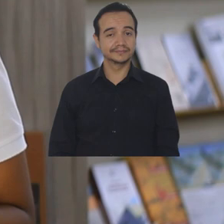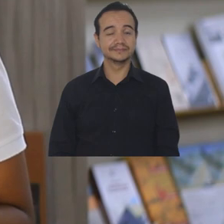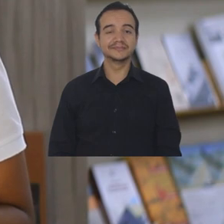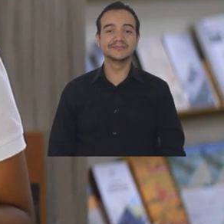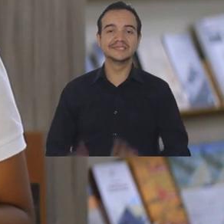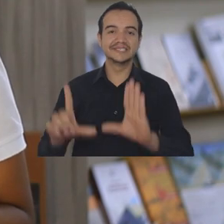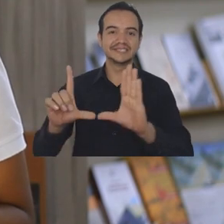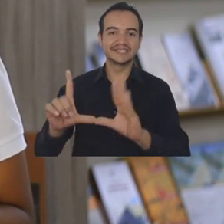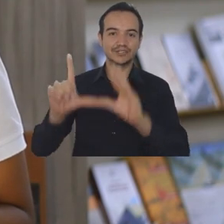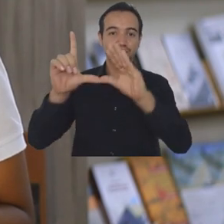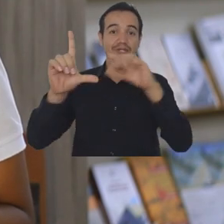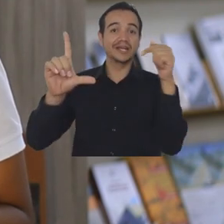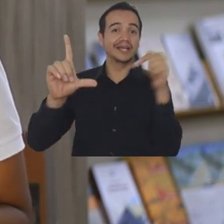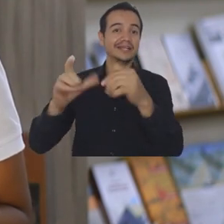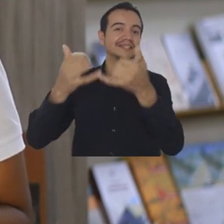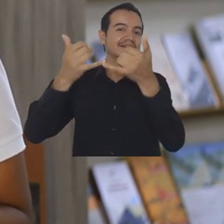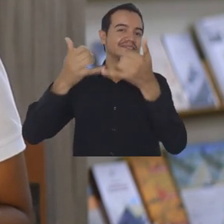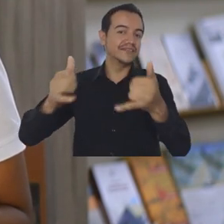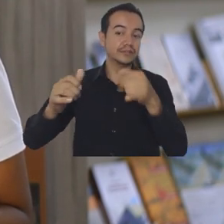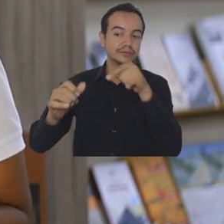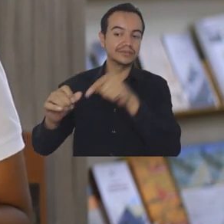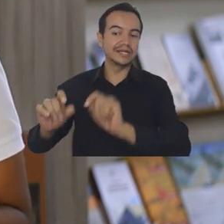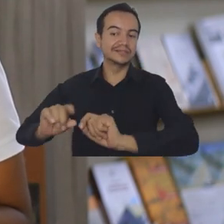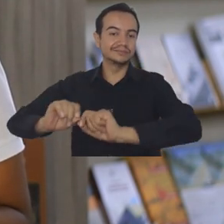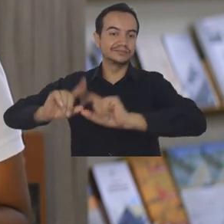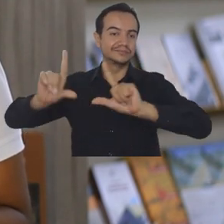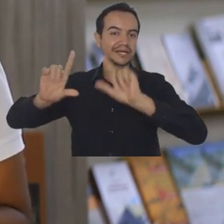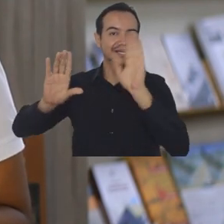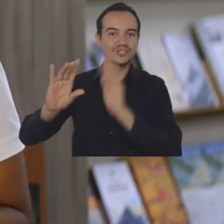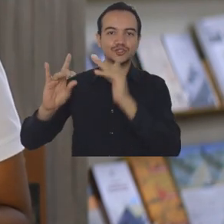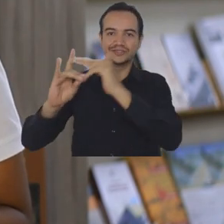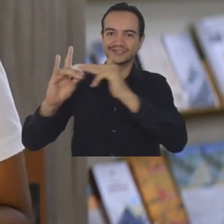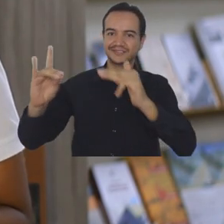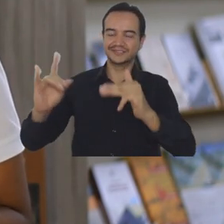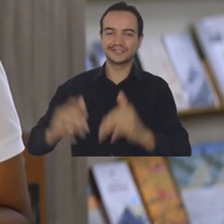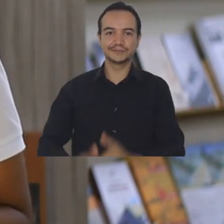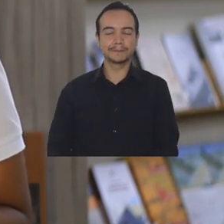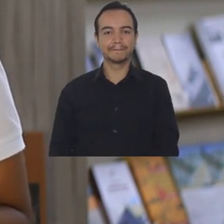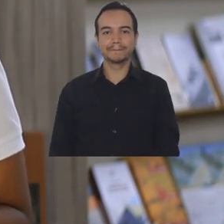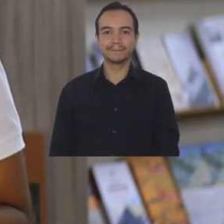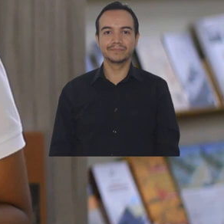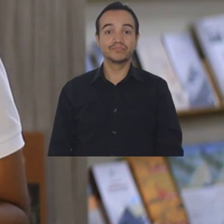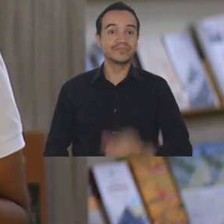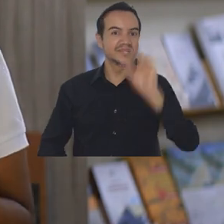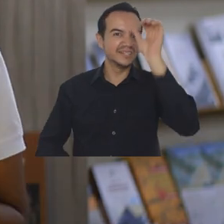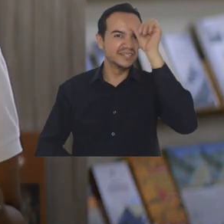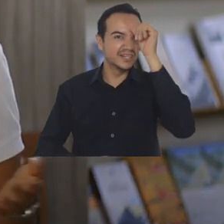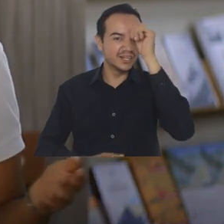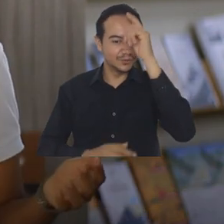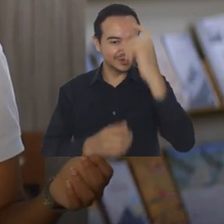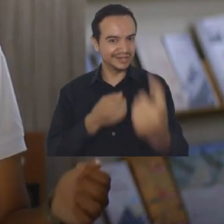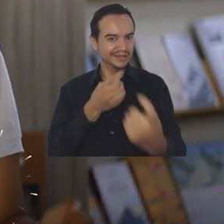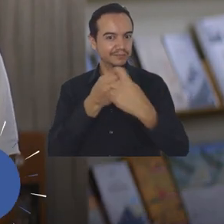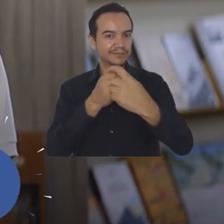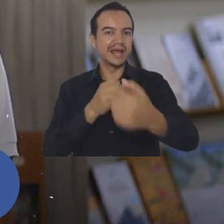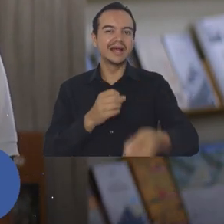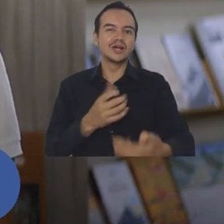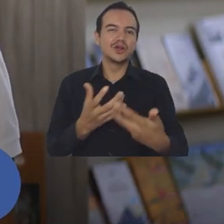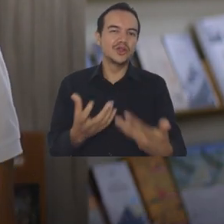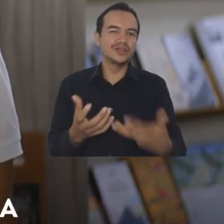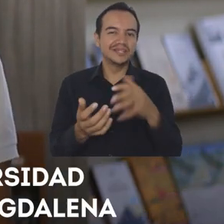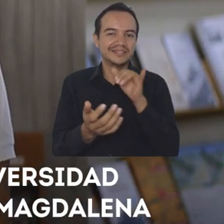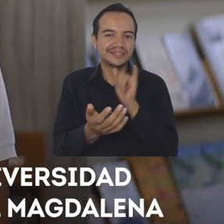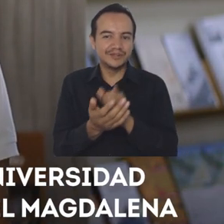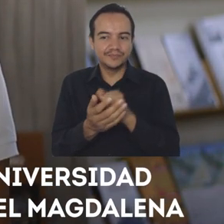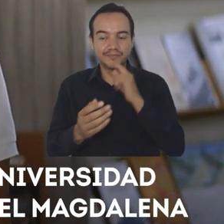Hemos llegado al final del Campus TV, programa institucional de la Universidad del Magdalena. Recuerden seguirnos en nuestras